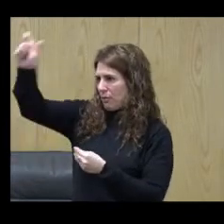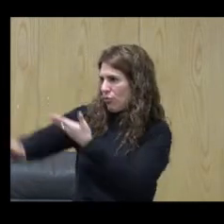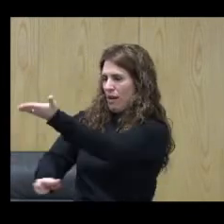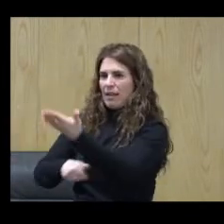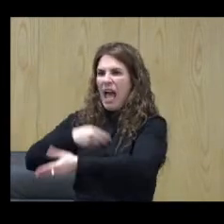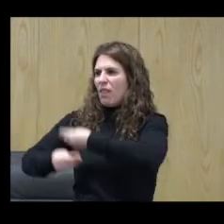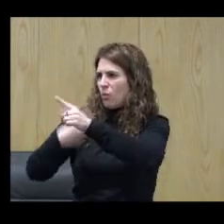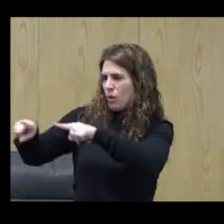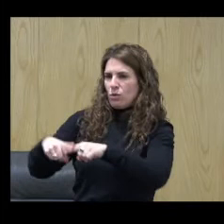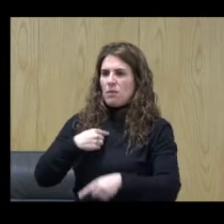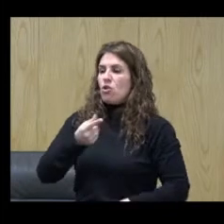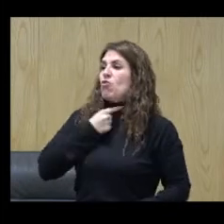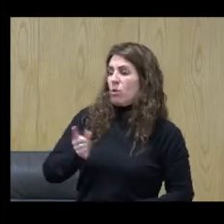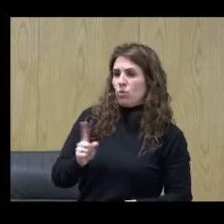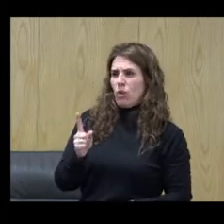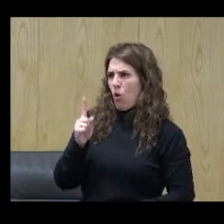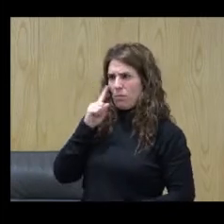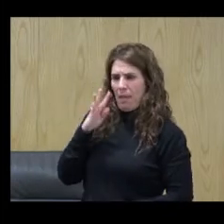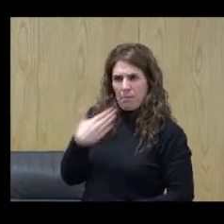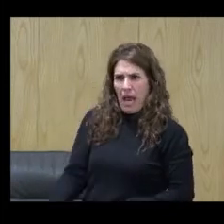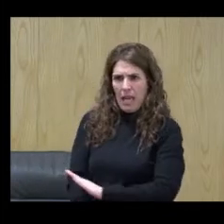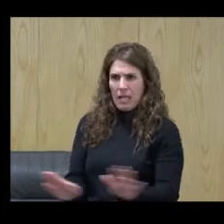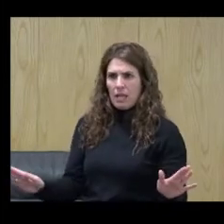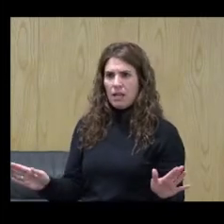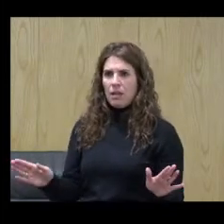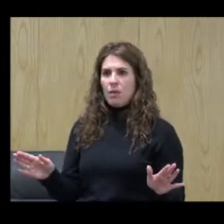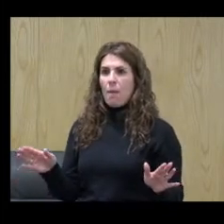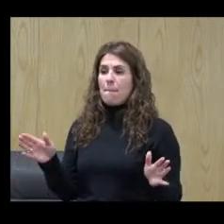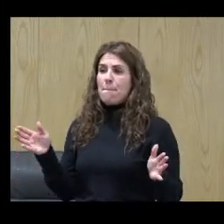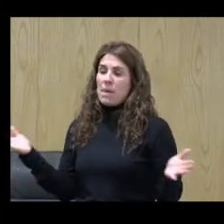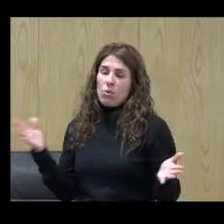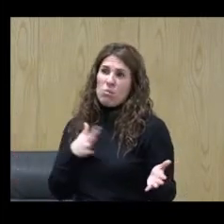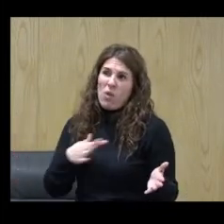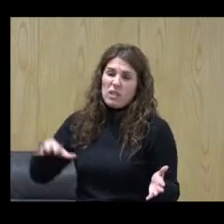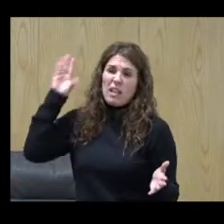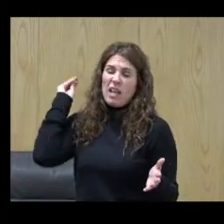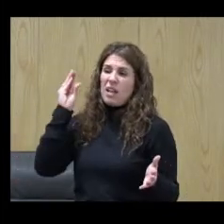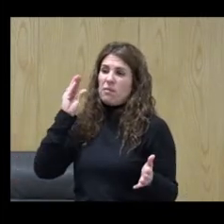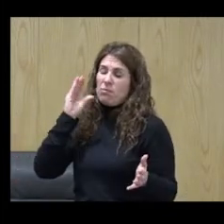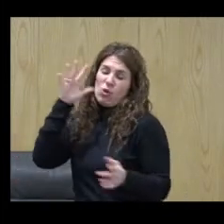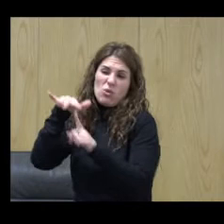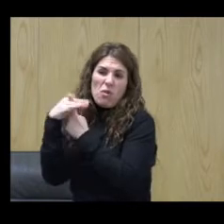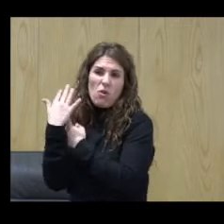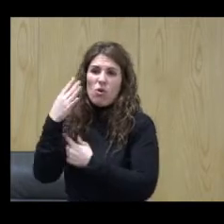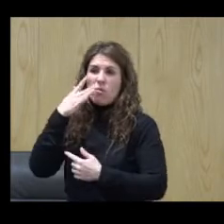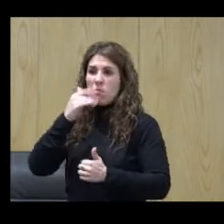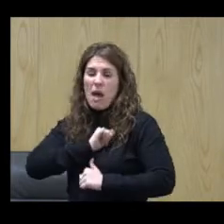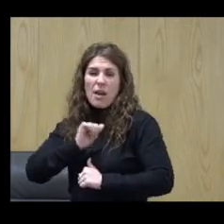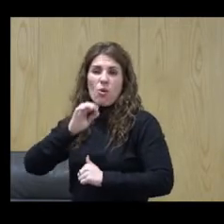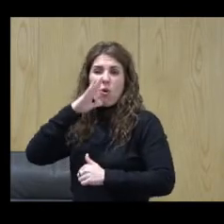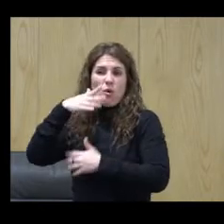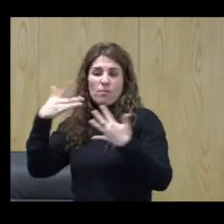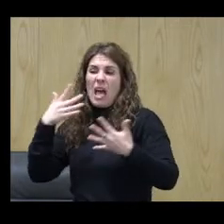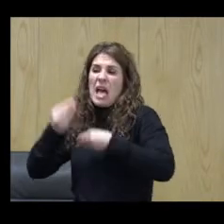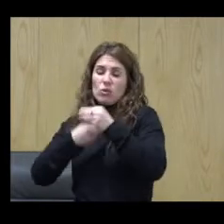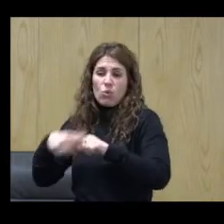que no me gusta o que me parece mal, pero puedo entenderlo por la situación que tenía, porque estaba en paro, por lo que sea, pues ha hecho una acción que la puedo